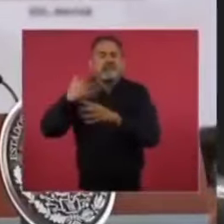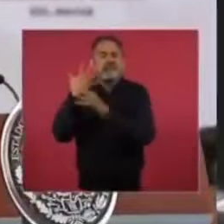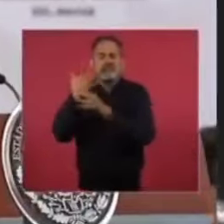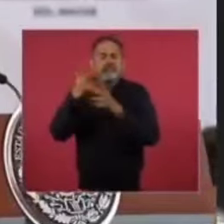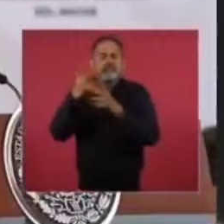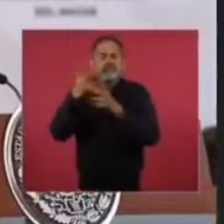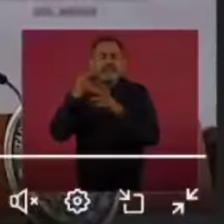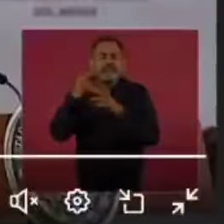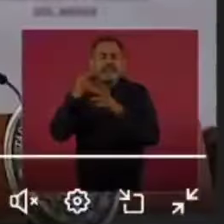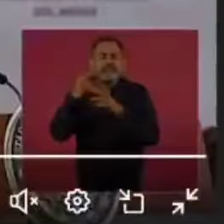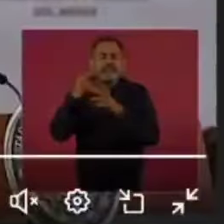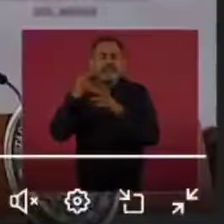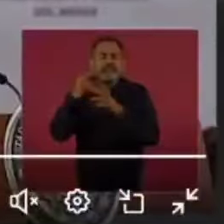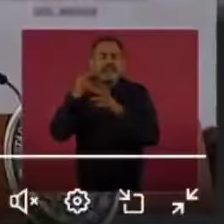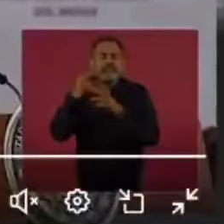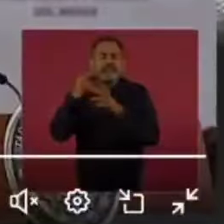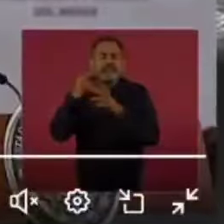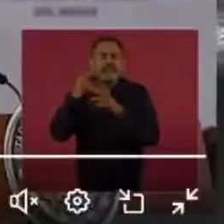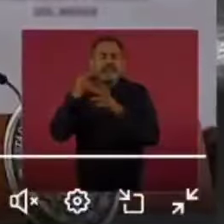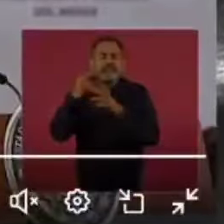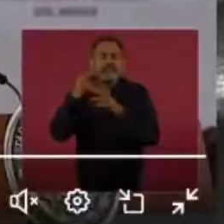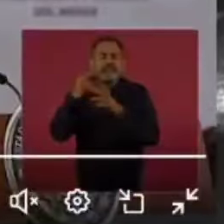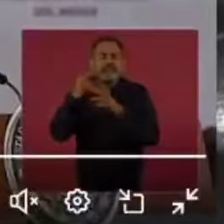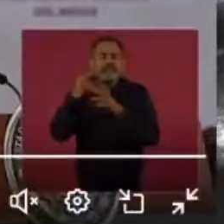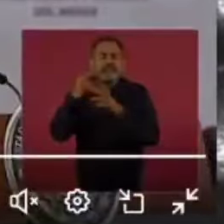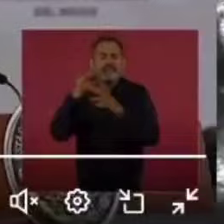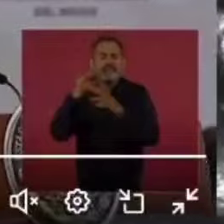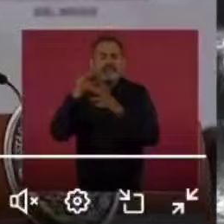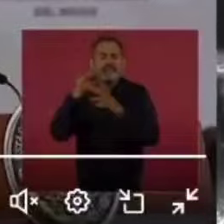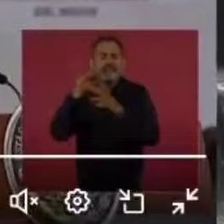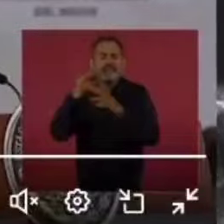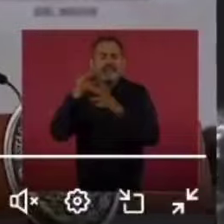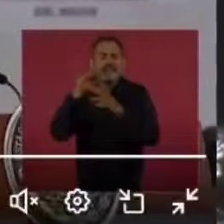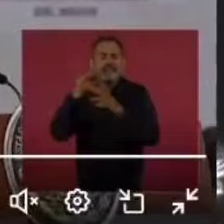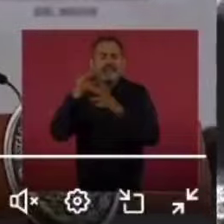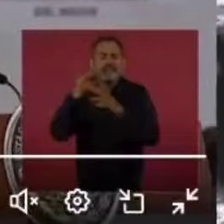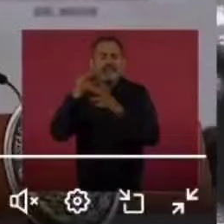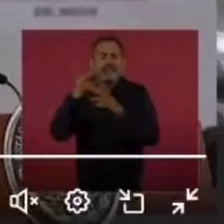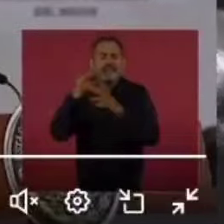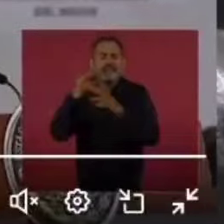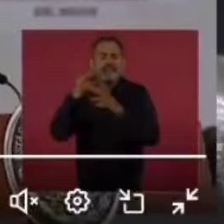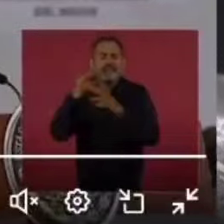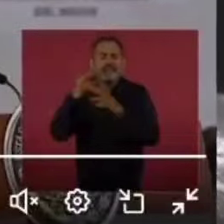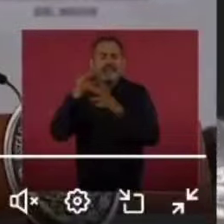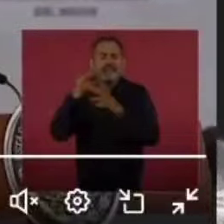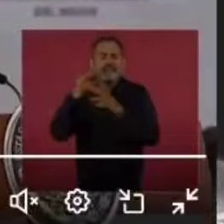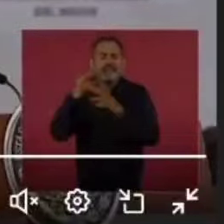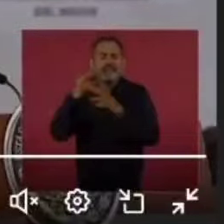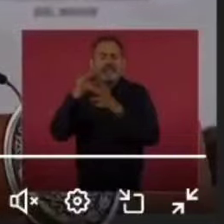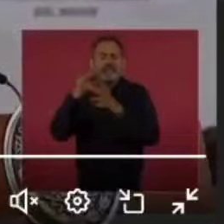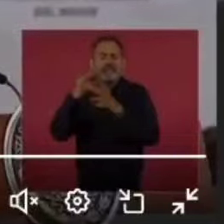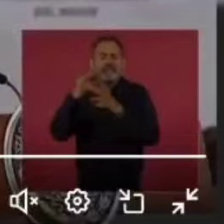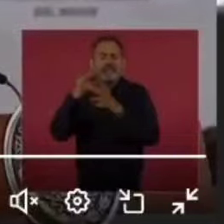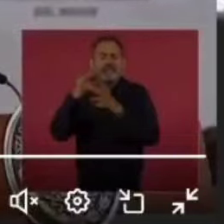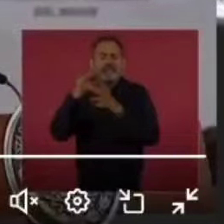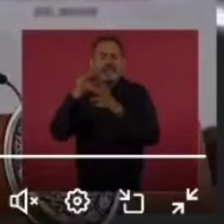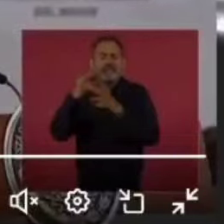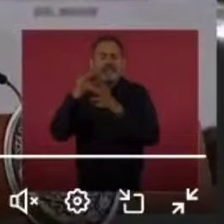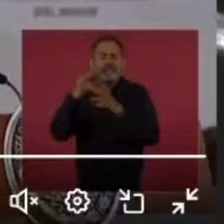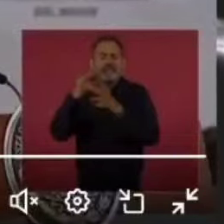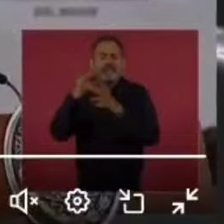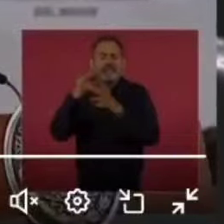estúpido. Es estúpido porque es particularizar para generalizar. Y entonces la situación de un país se desconoce.